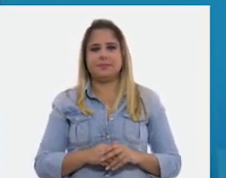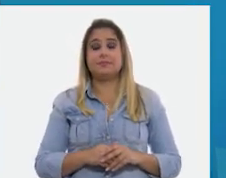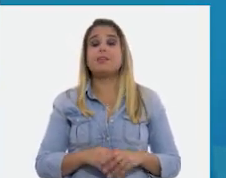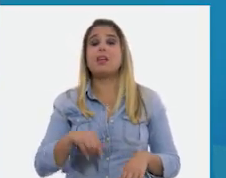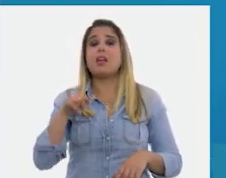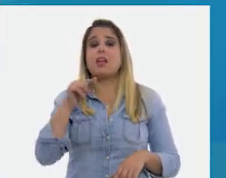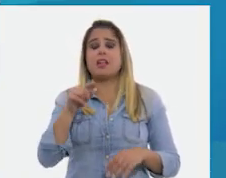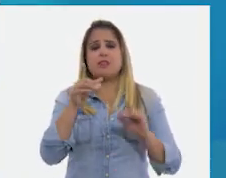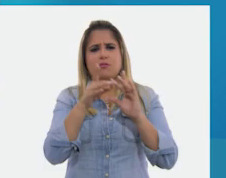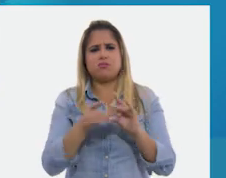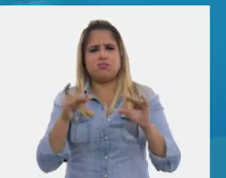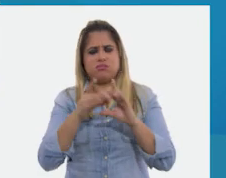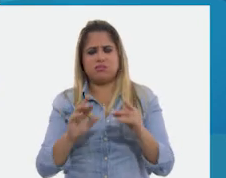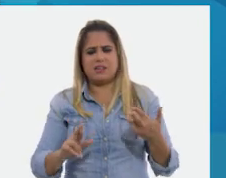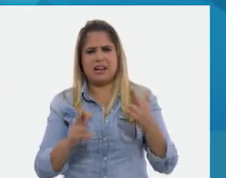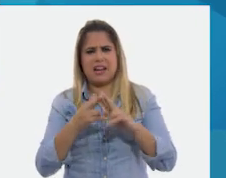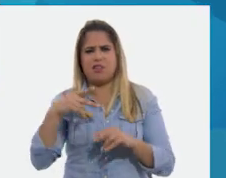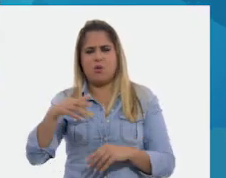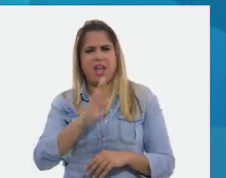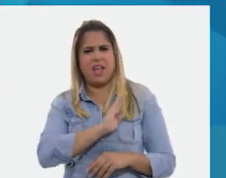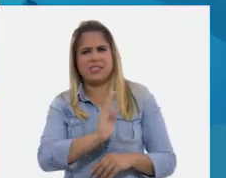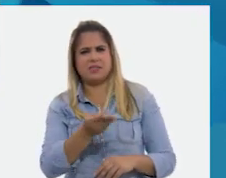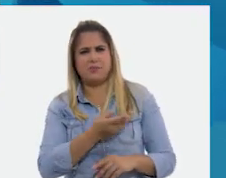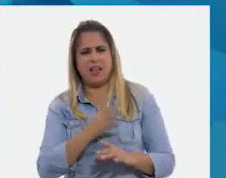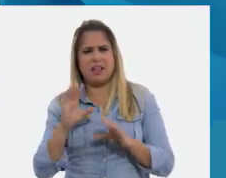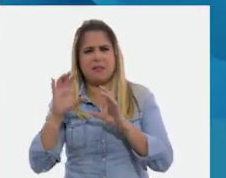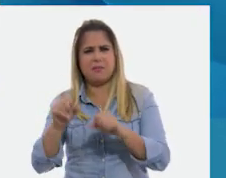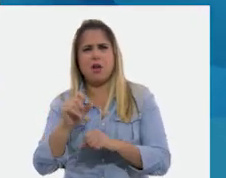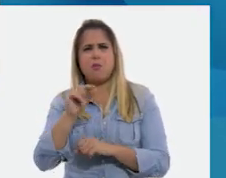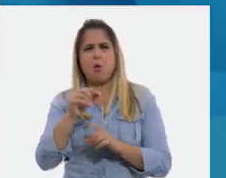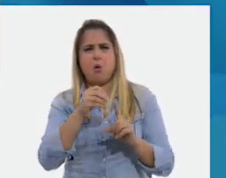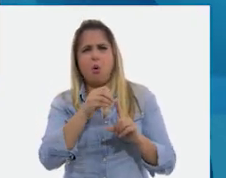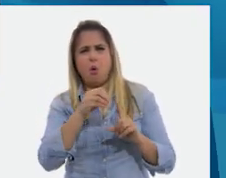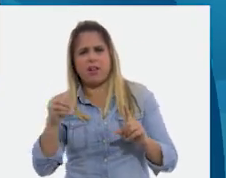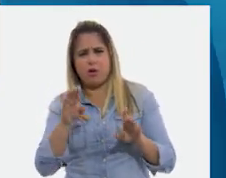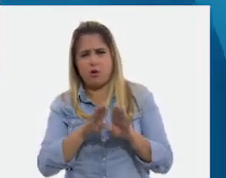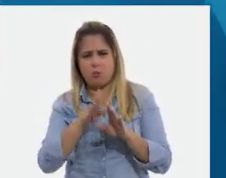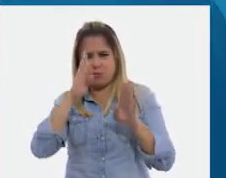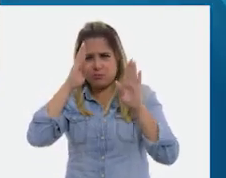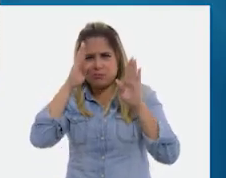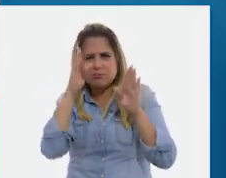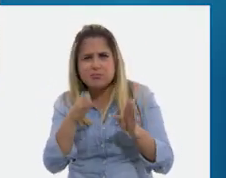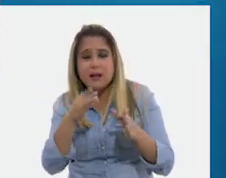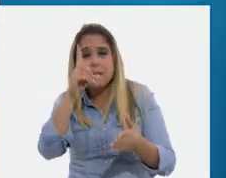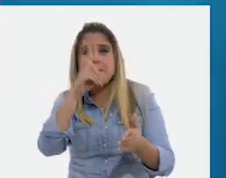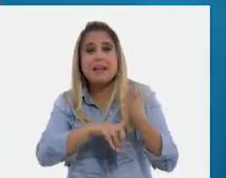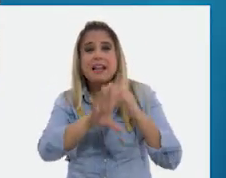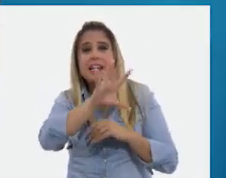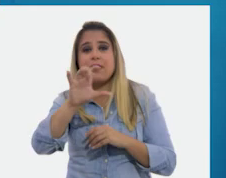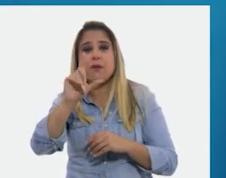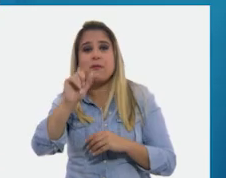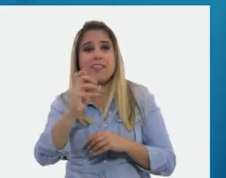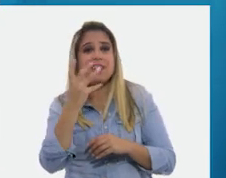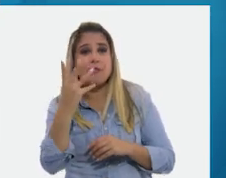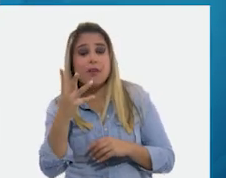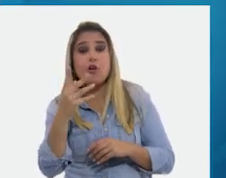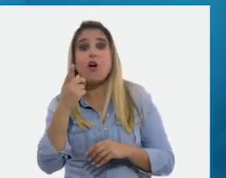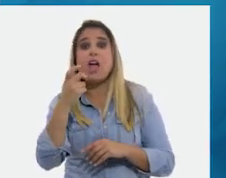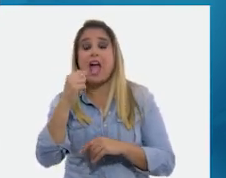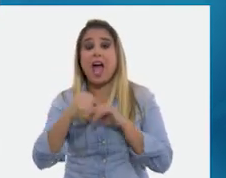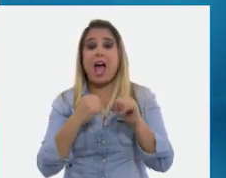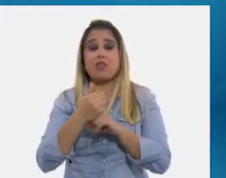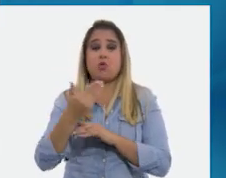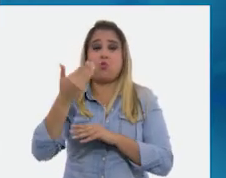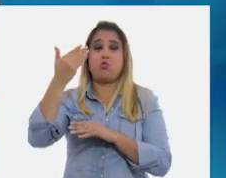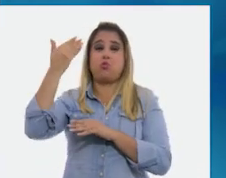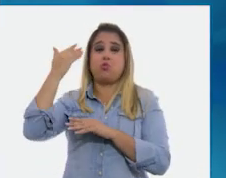La evangelización de la Nueva España resultó un poco más ordenada y metódica a partir de 1524, año en que llegaron los